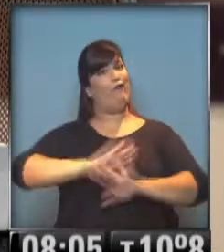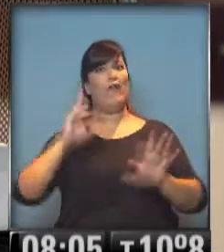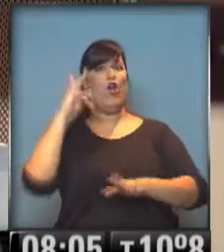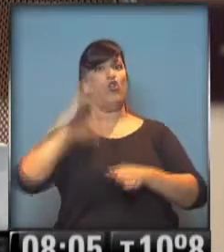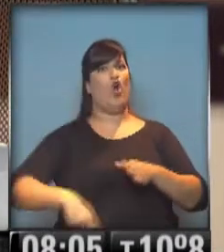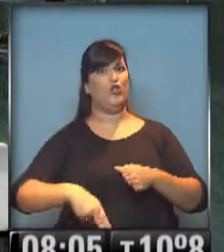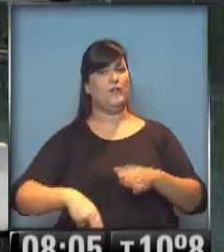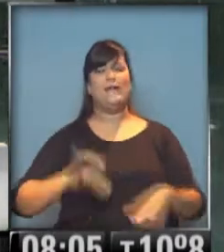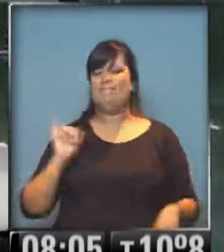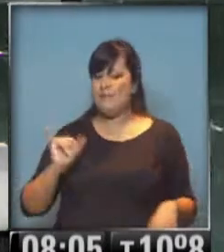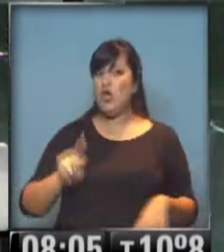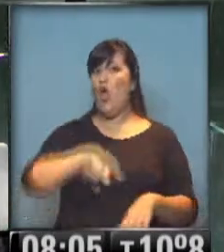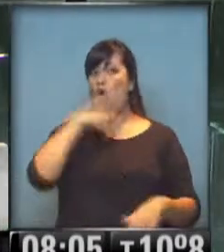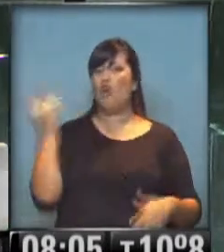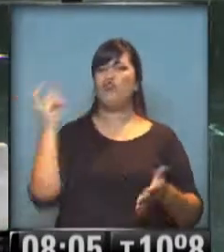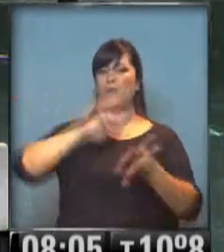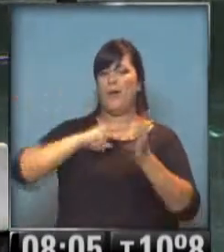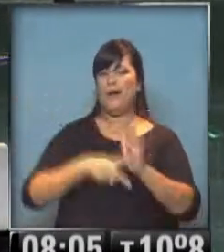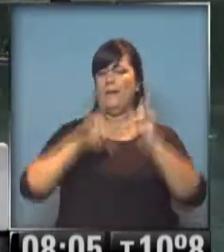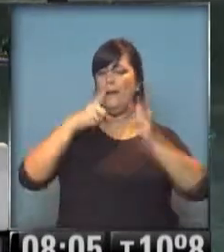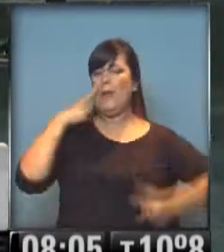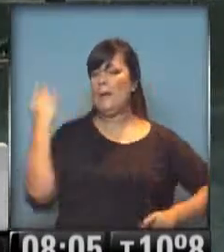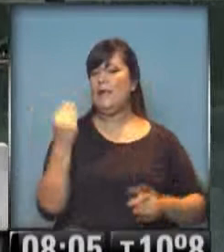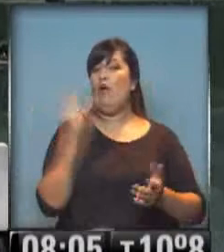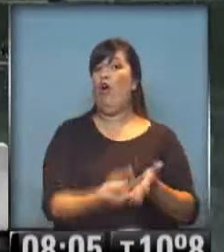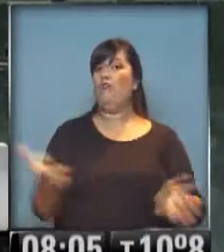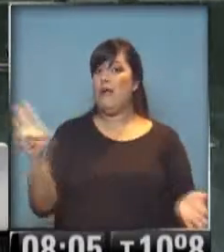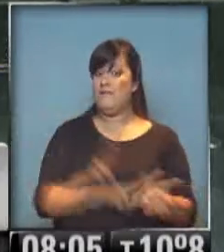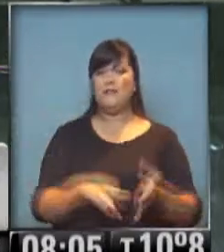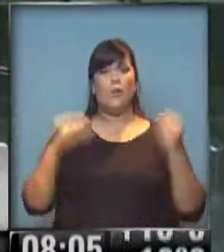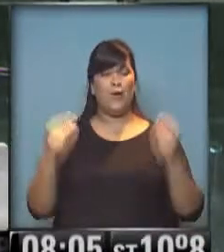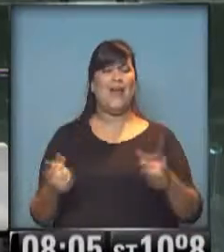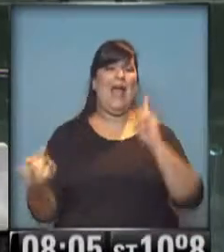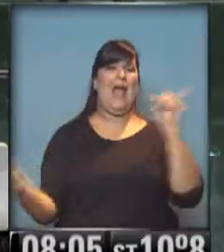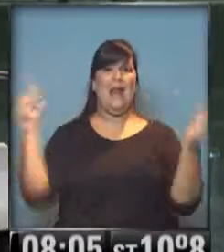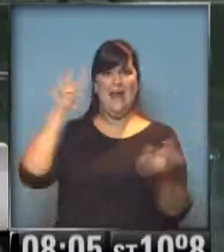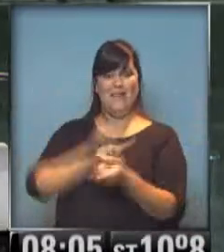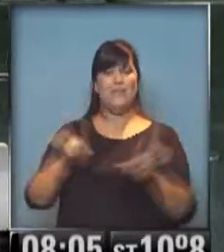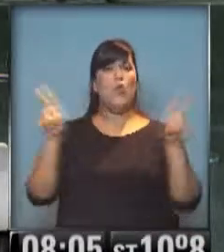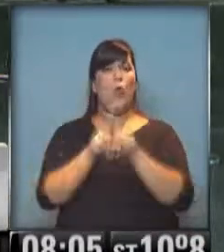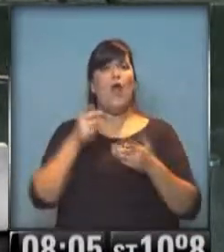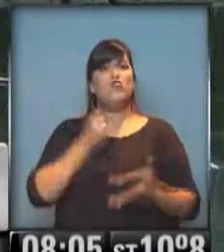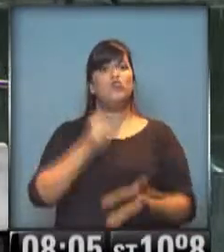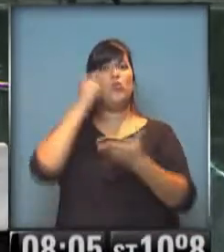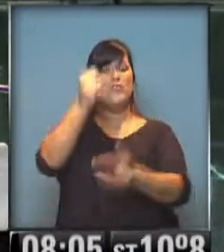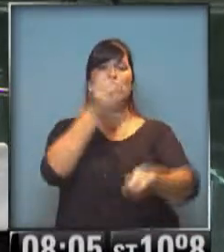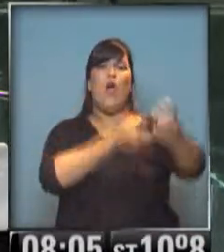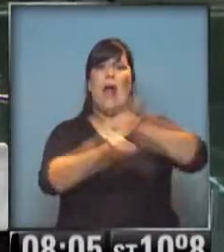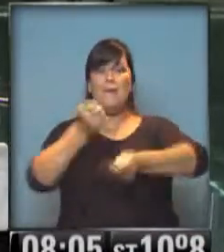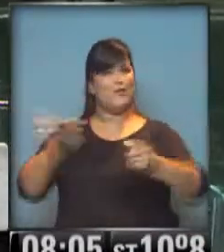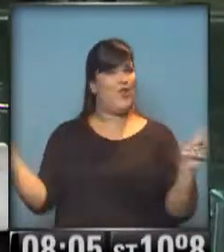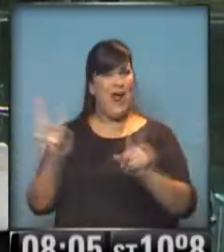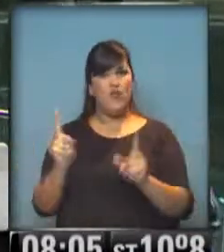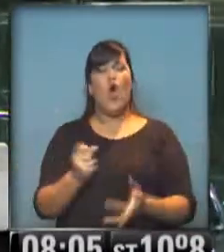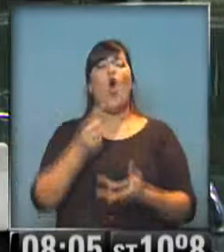bueno viene el otro problema y otra violada porque ahora el subsidio es al revés en vez de ser a la oferta al que compra a la demanda a la compra